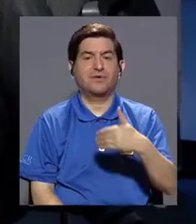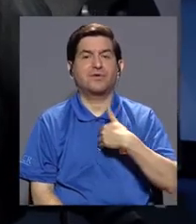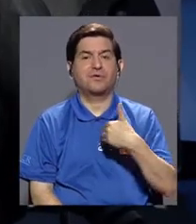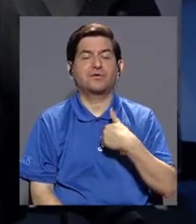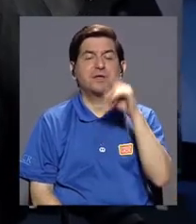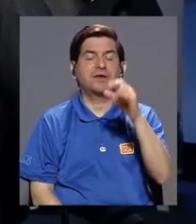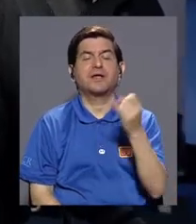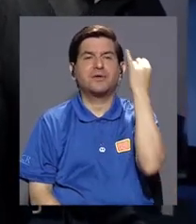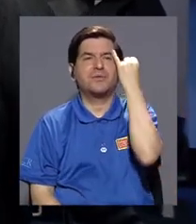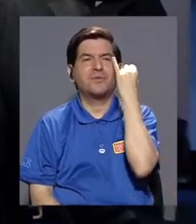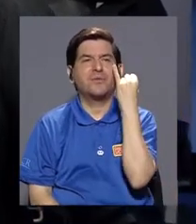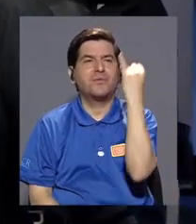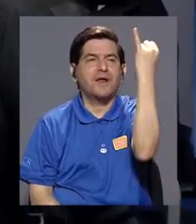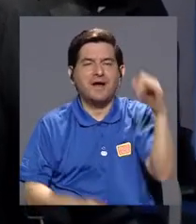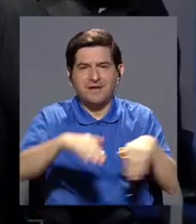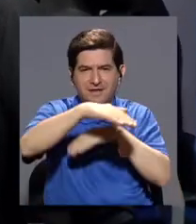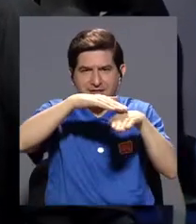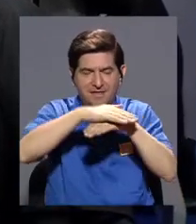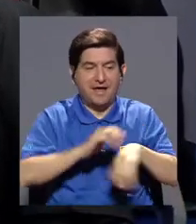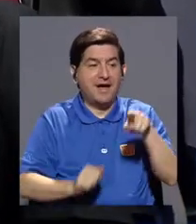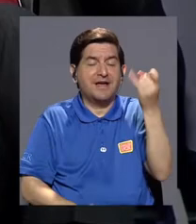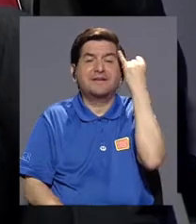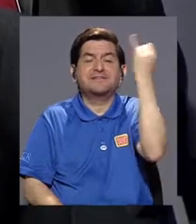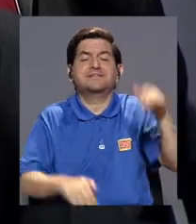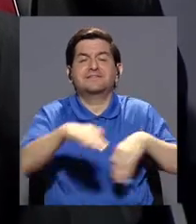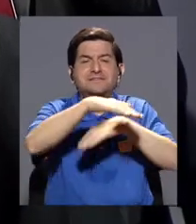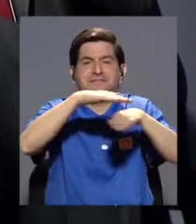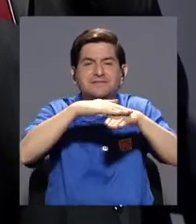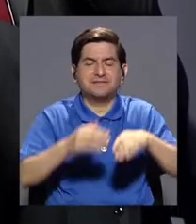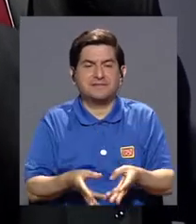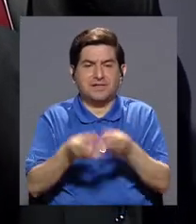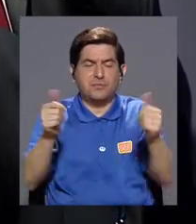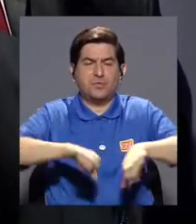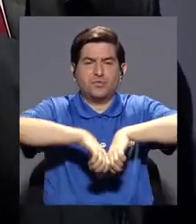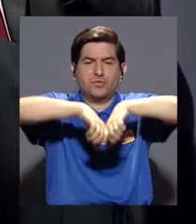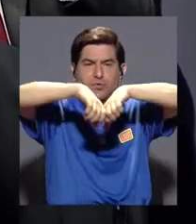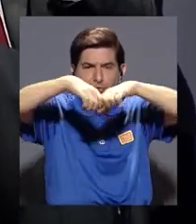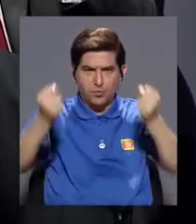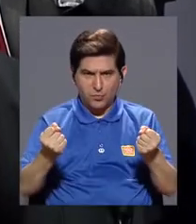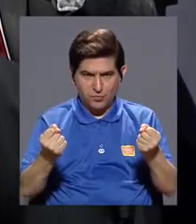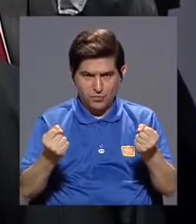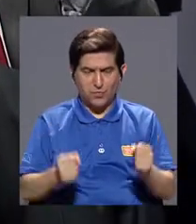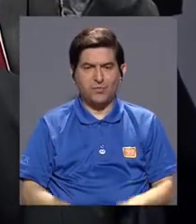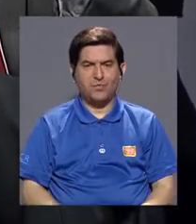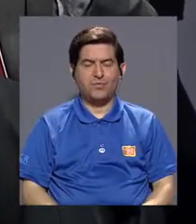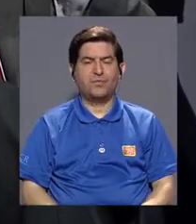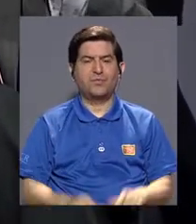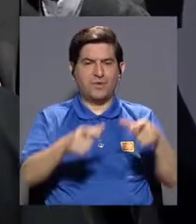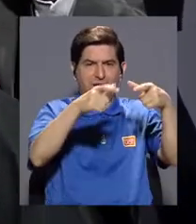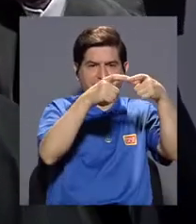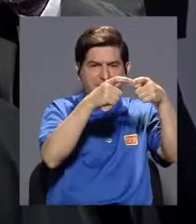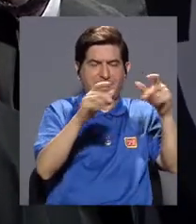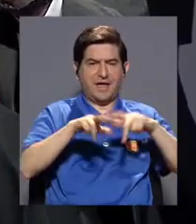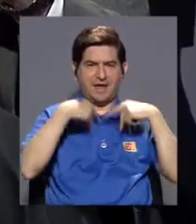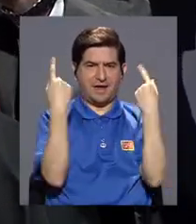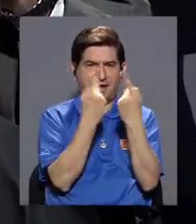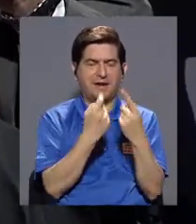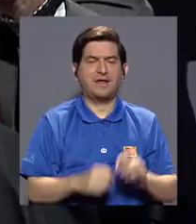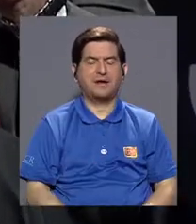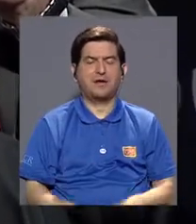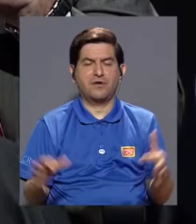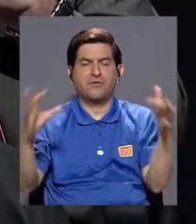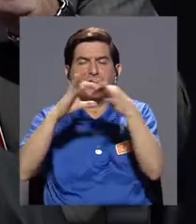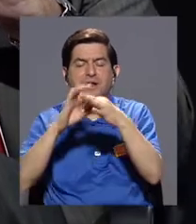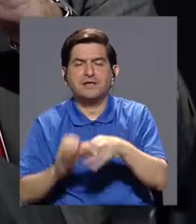tienen un ideario. Ese ideario se produjo una ruptura de las élites partidarias en relación a